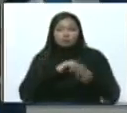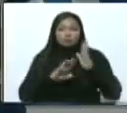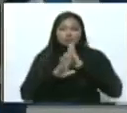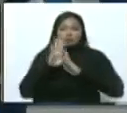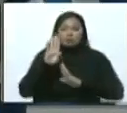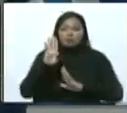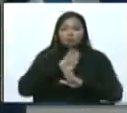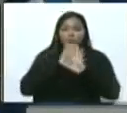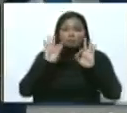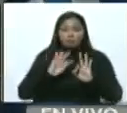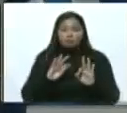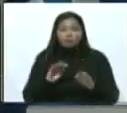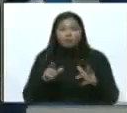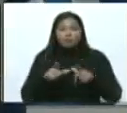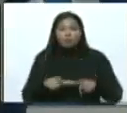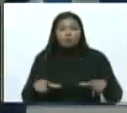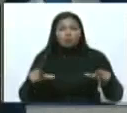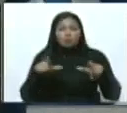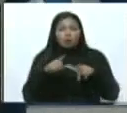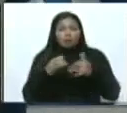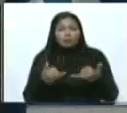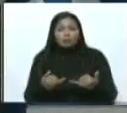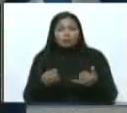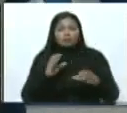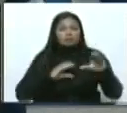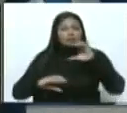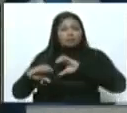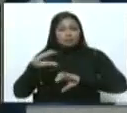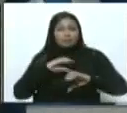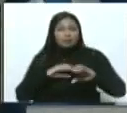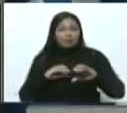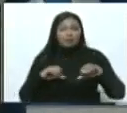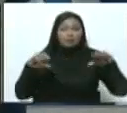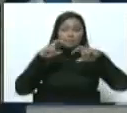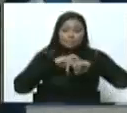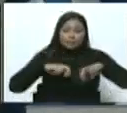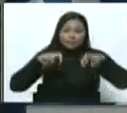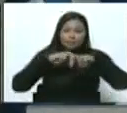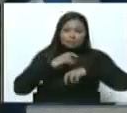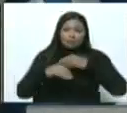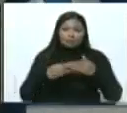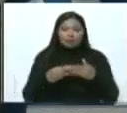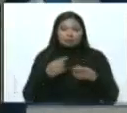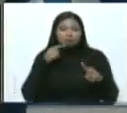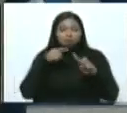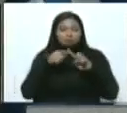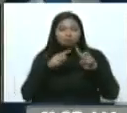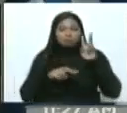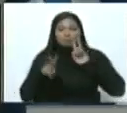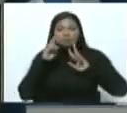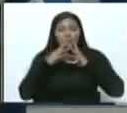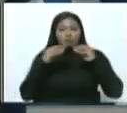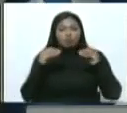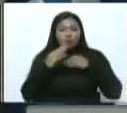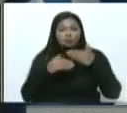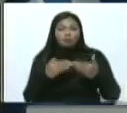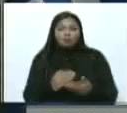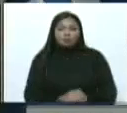desarrollarla en una fase científica, investigativa, con pulcritud,